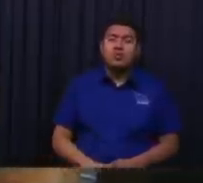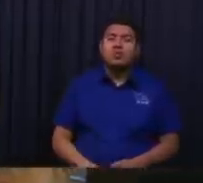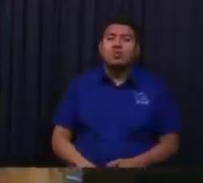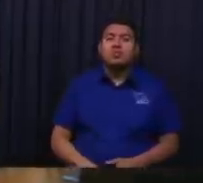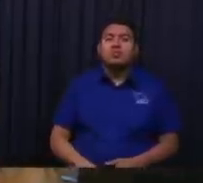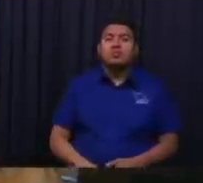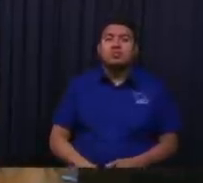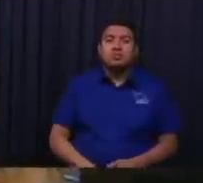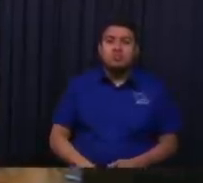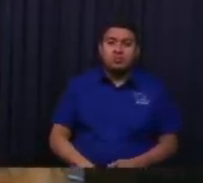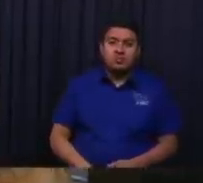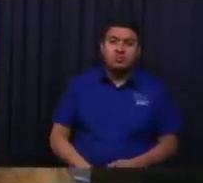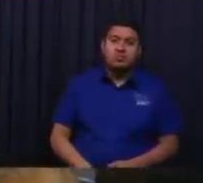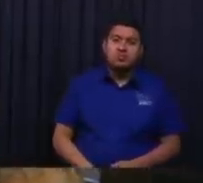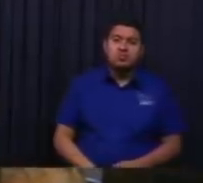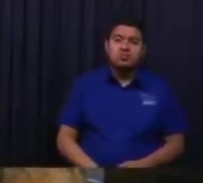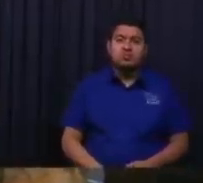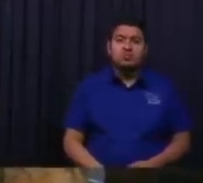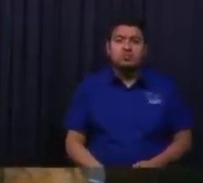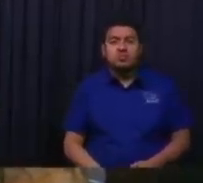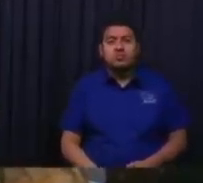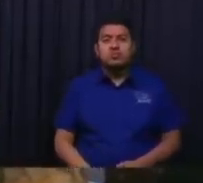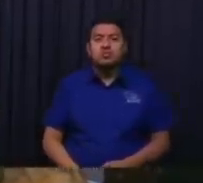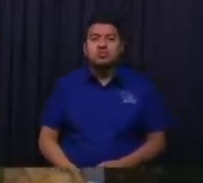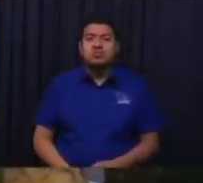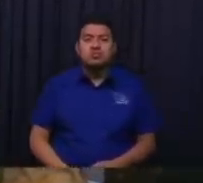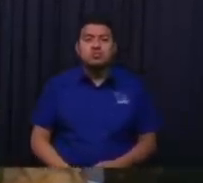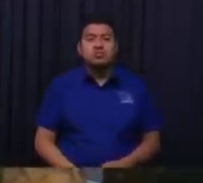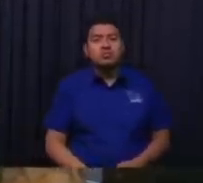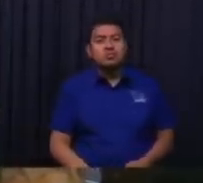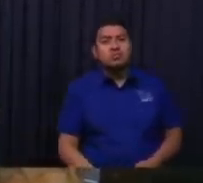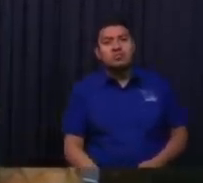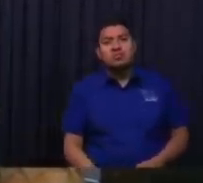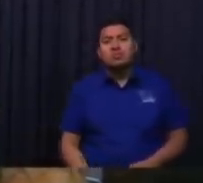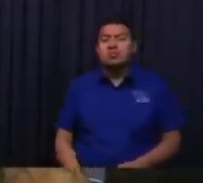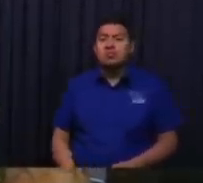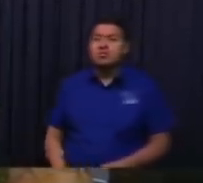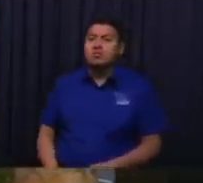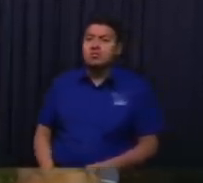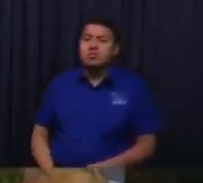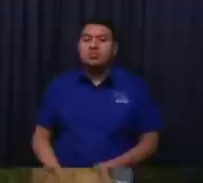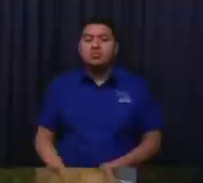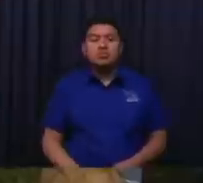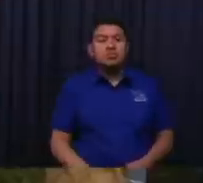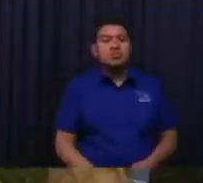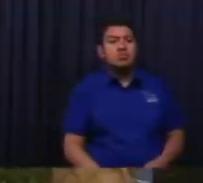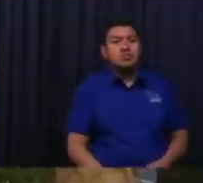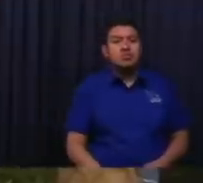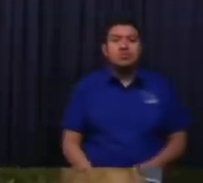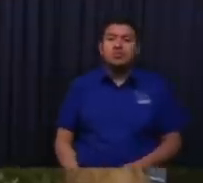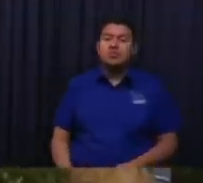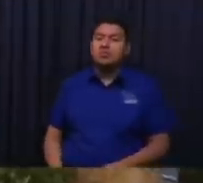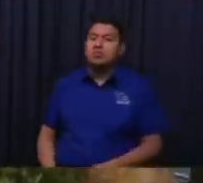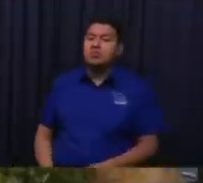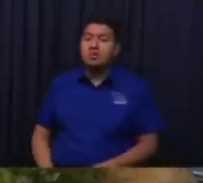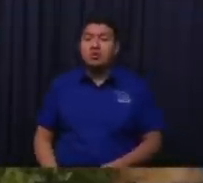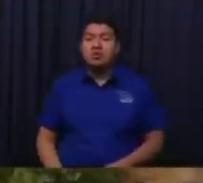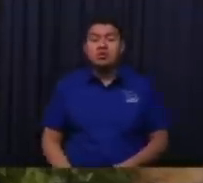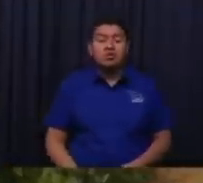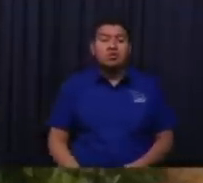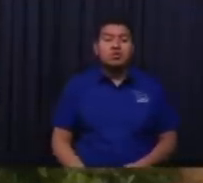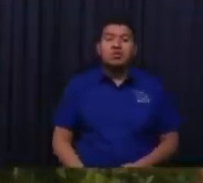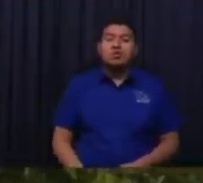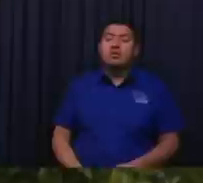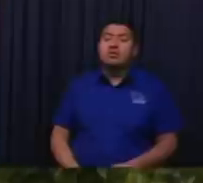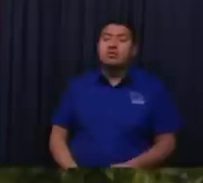250 mil personas después del año 2000 en Indonesia, como Katrina que hizo pedazos en Nueva Orleans. Es una gran tragedia.